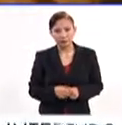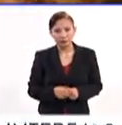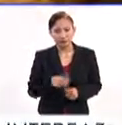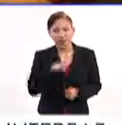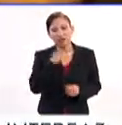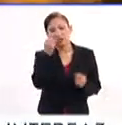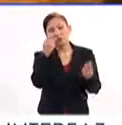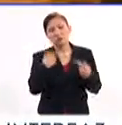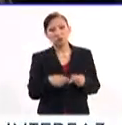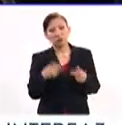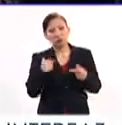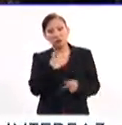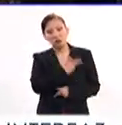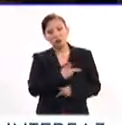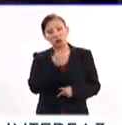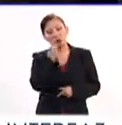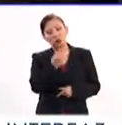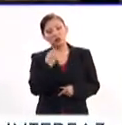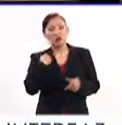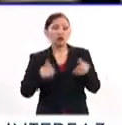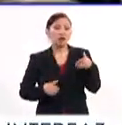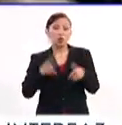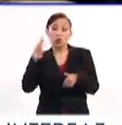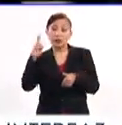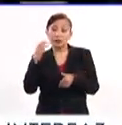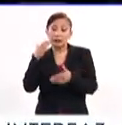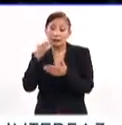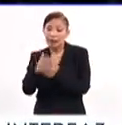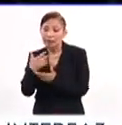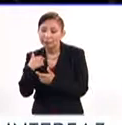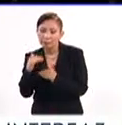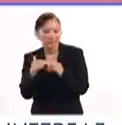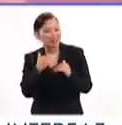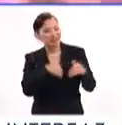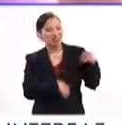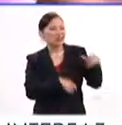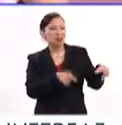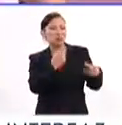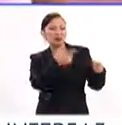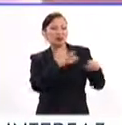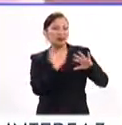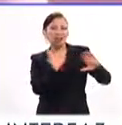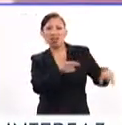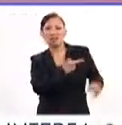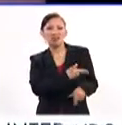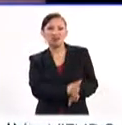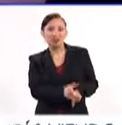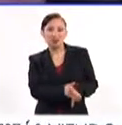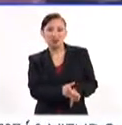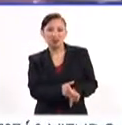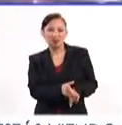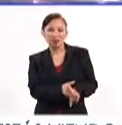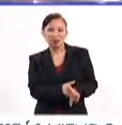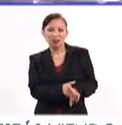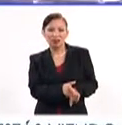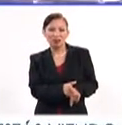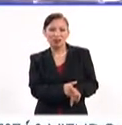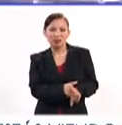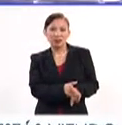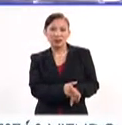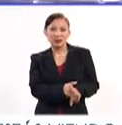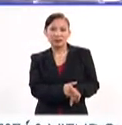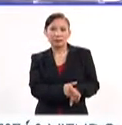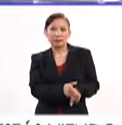Hay gente que le gusta mucho el teatro universitario por sobre el teatro musical, por ejemplo.